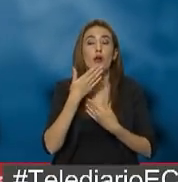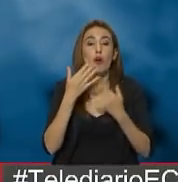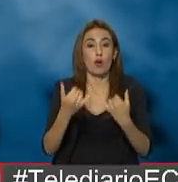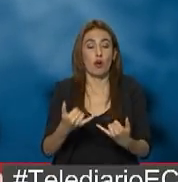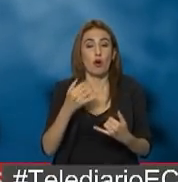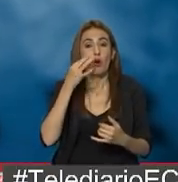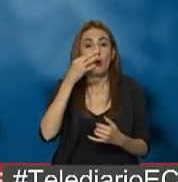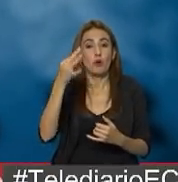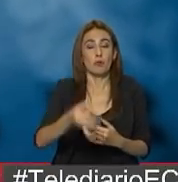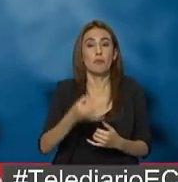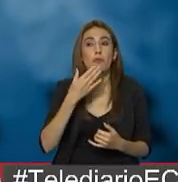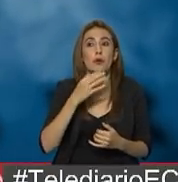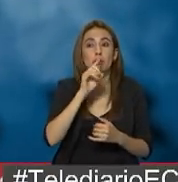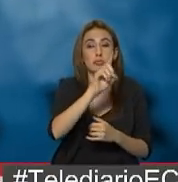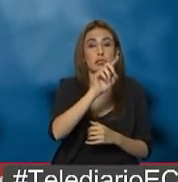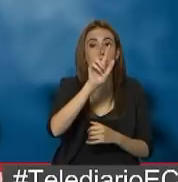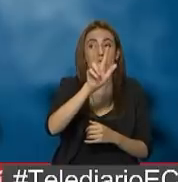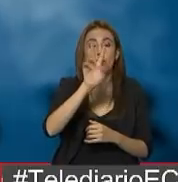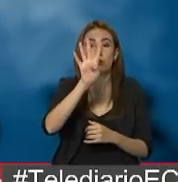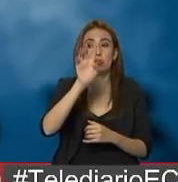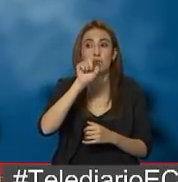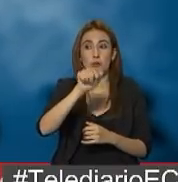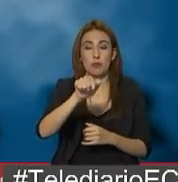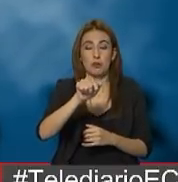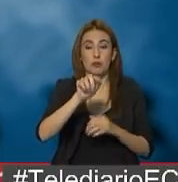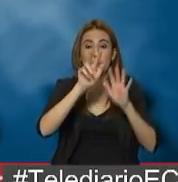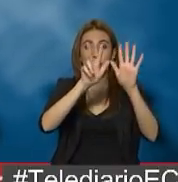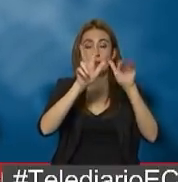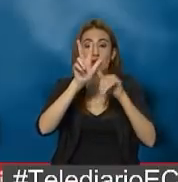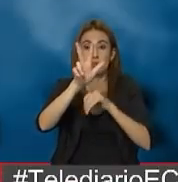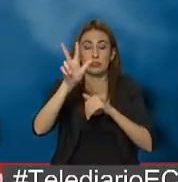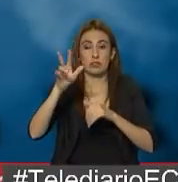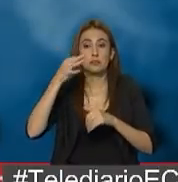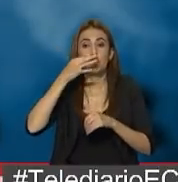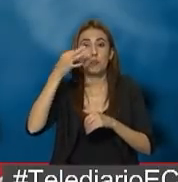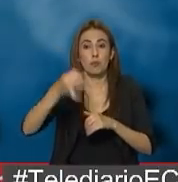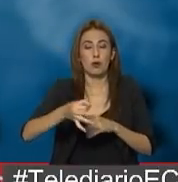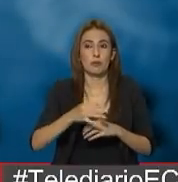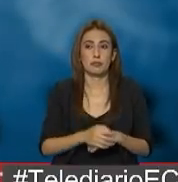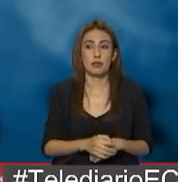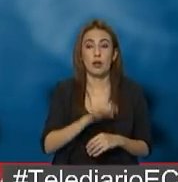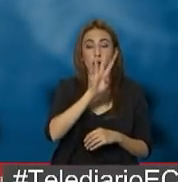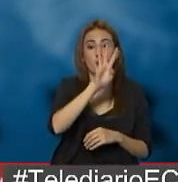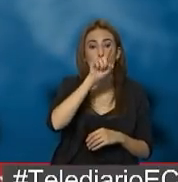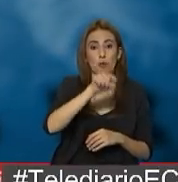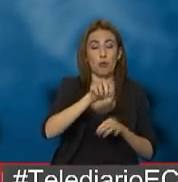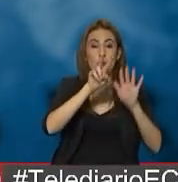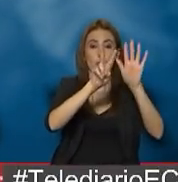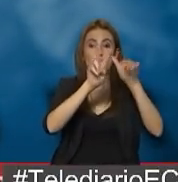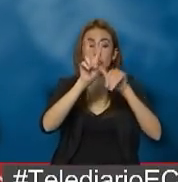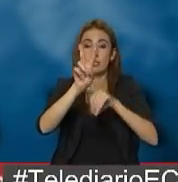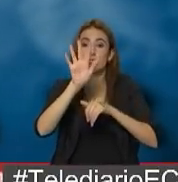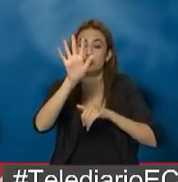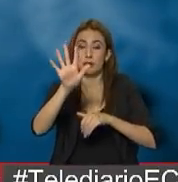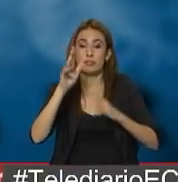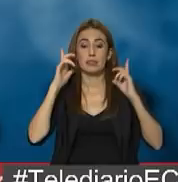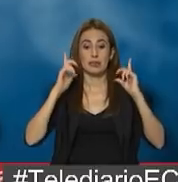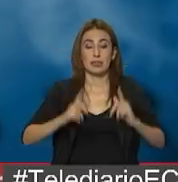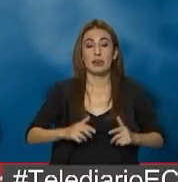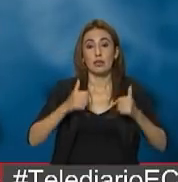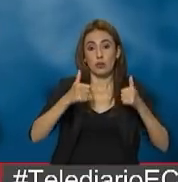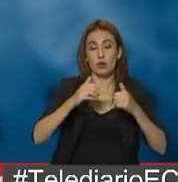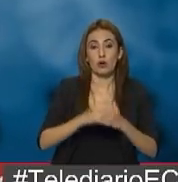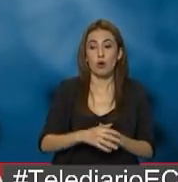momento 134.833 muestras entre PCR y rápidas. Se registran 4.725 pacientes recuperados.